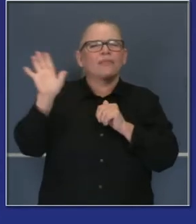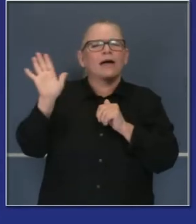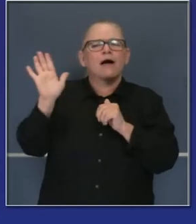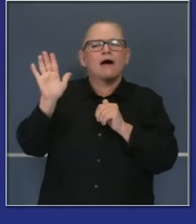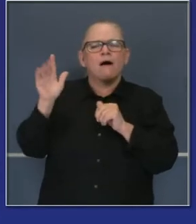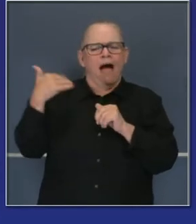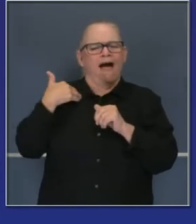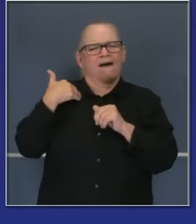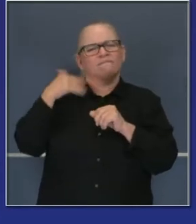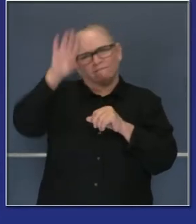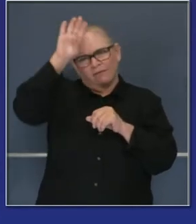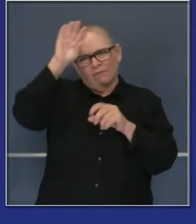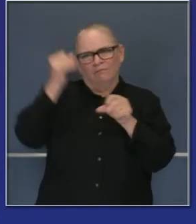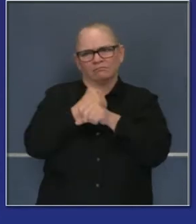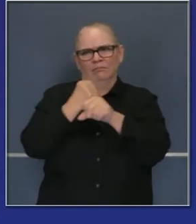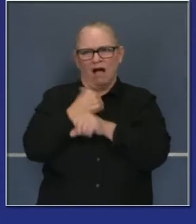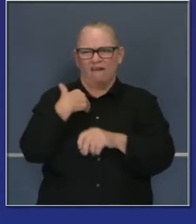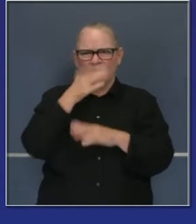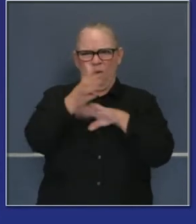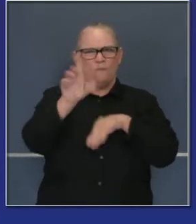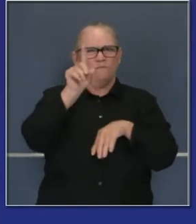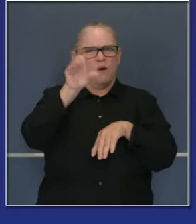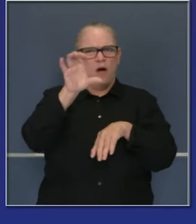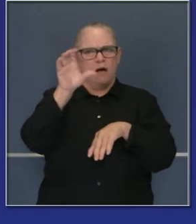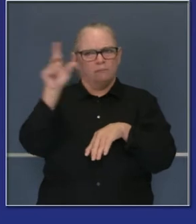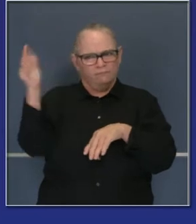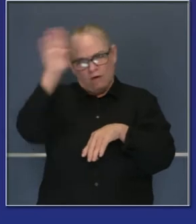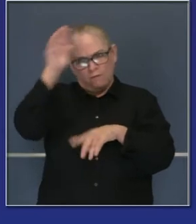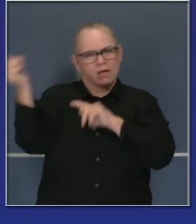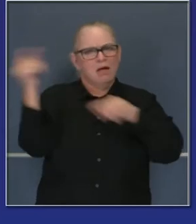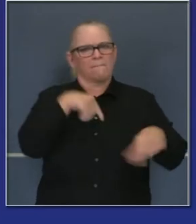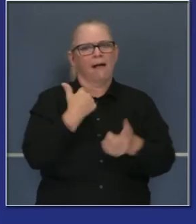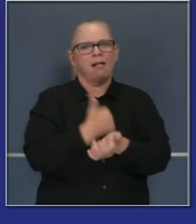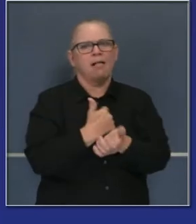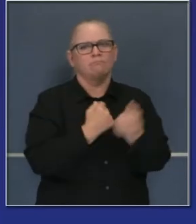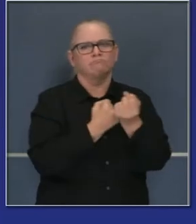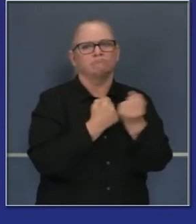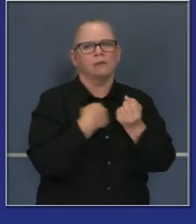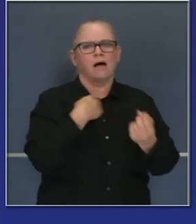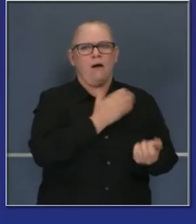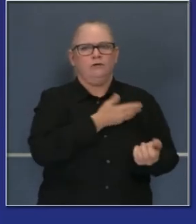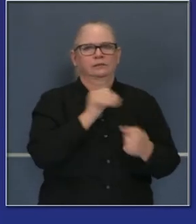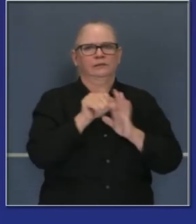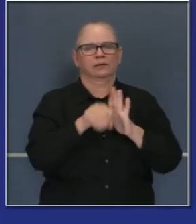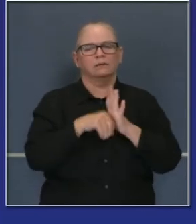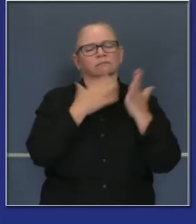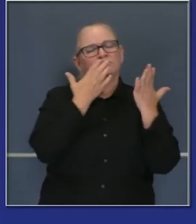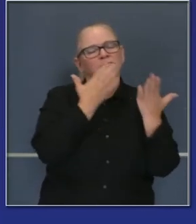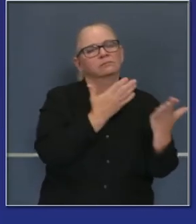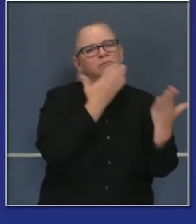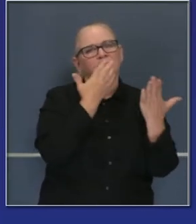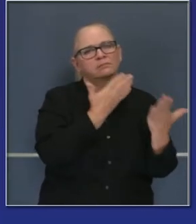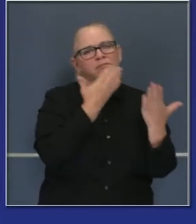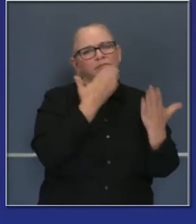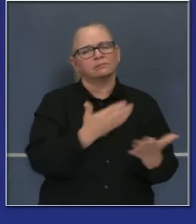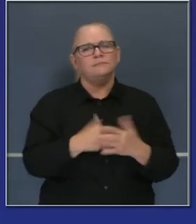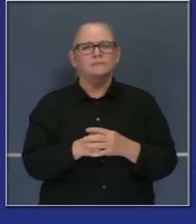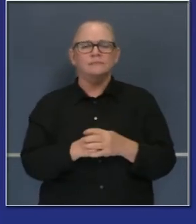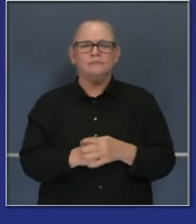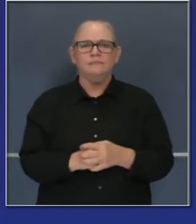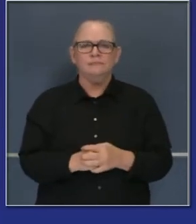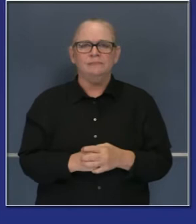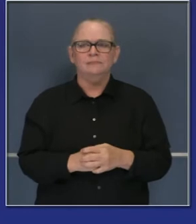mandatario de canadá que nos mandó también a unos cuantos bomberos para ayudar a nuestros esfuerzos aparte de todos los demás